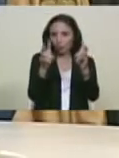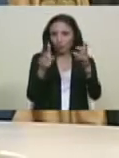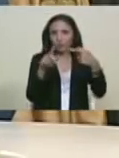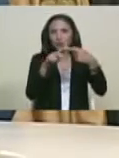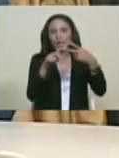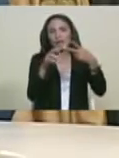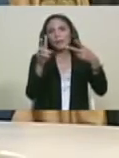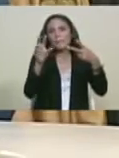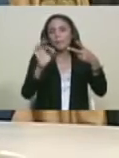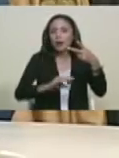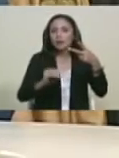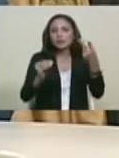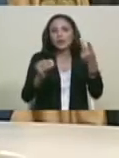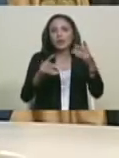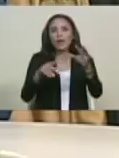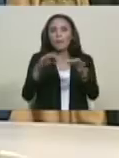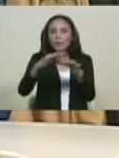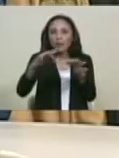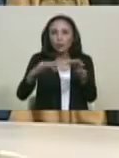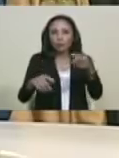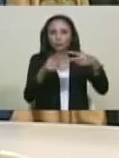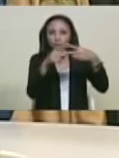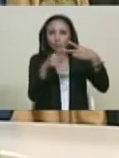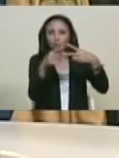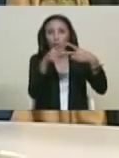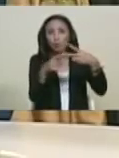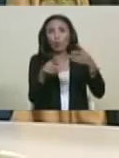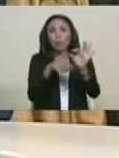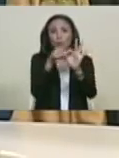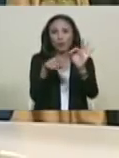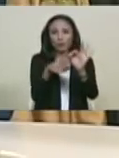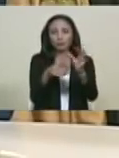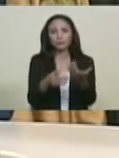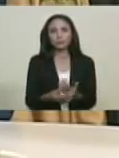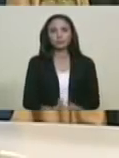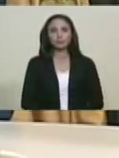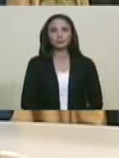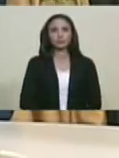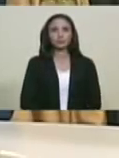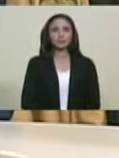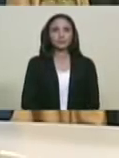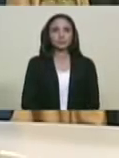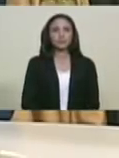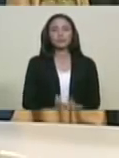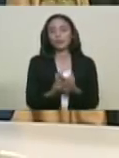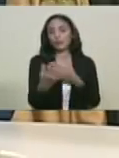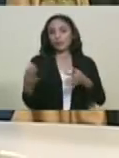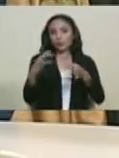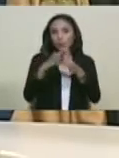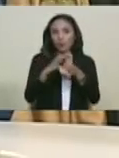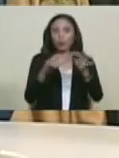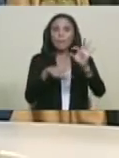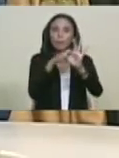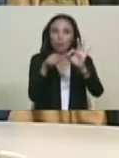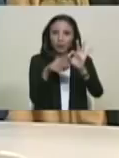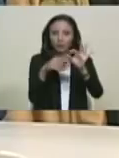petró y el bolívar soberano va a estar anclado al petró